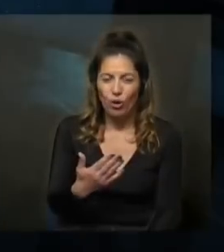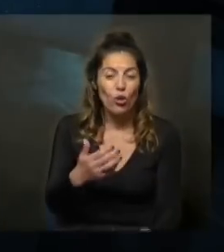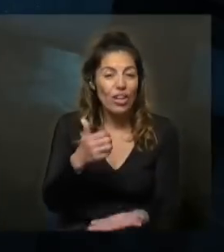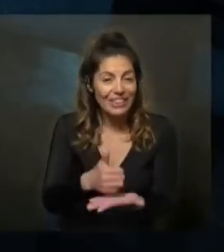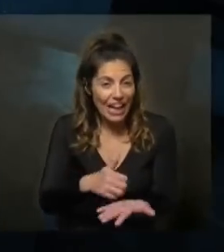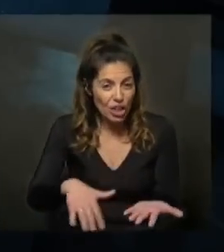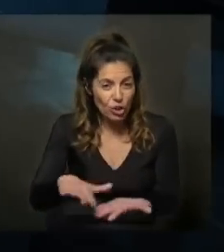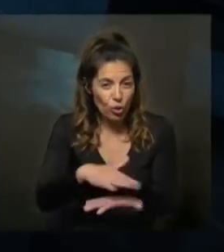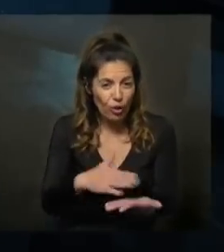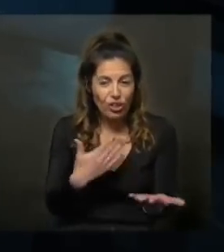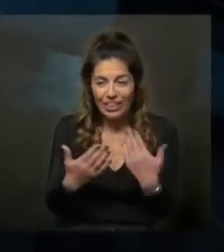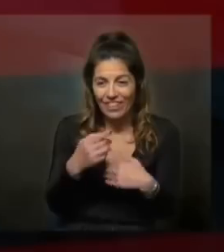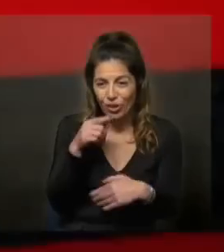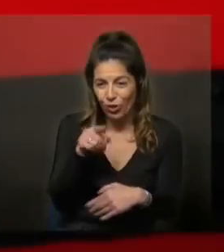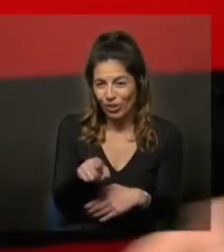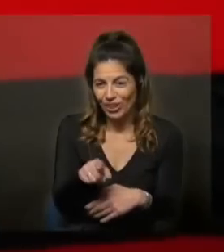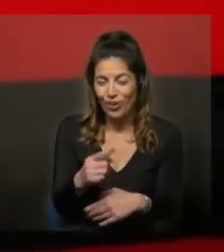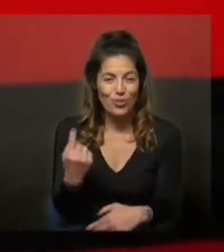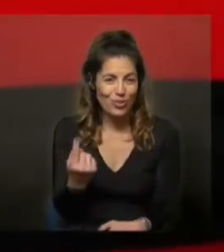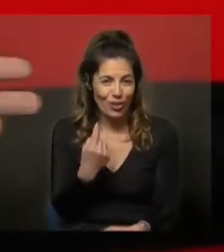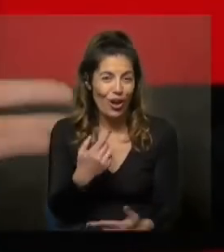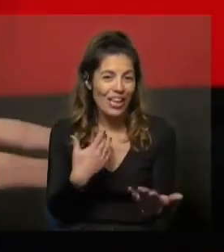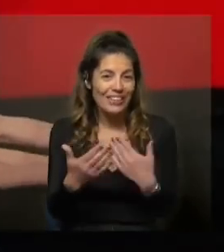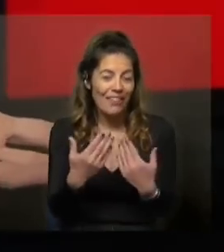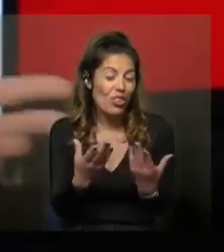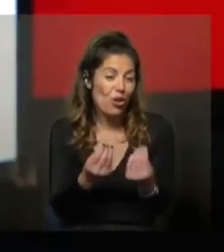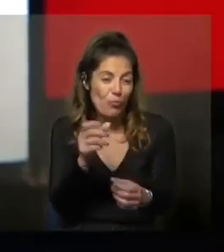en realidad no está hablando solo contigo No claro